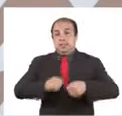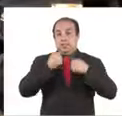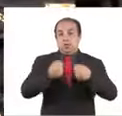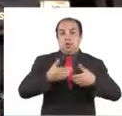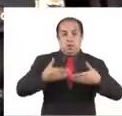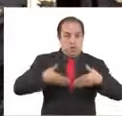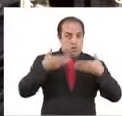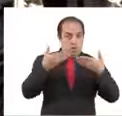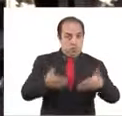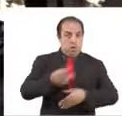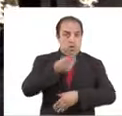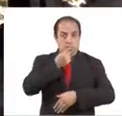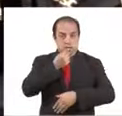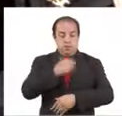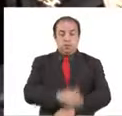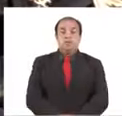policía.